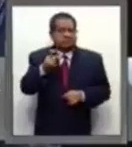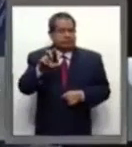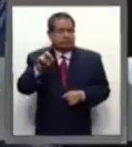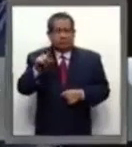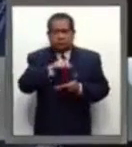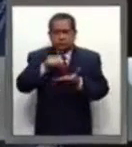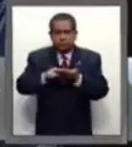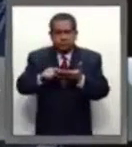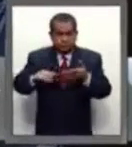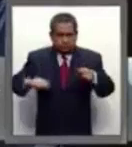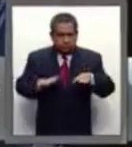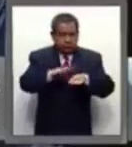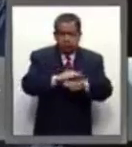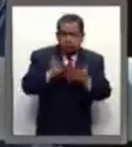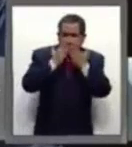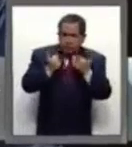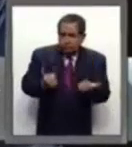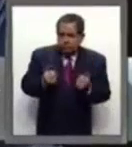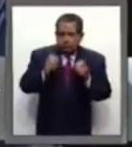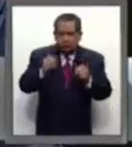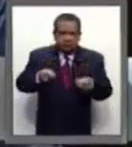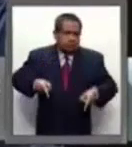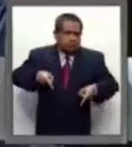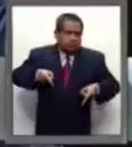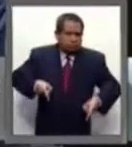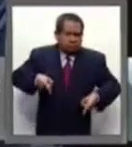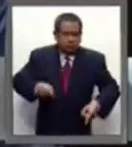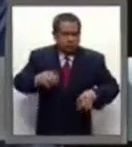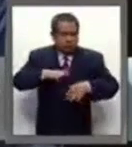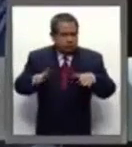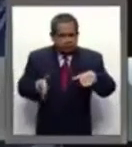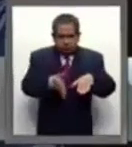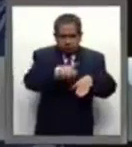educativos carecen de rampas para sillas de ruedas o personas en muletas, mientras que